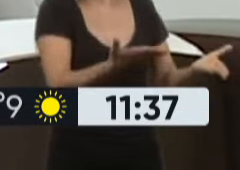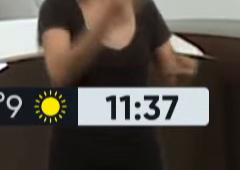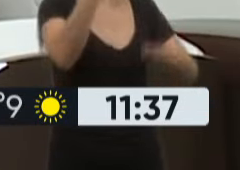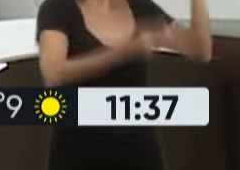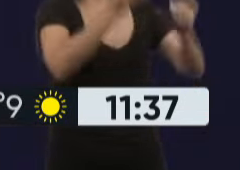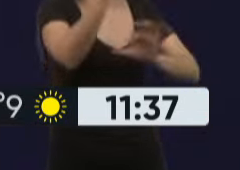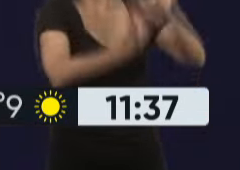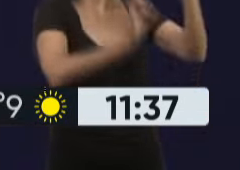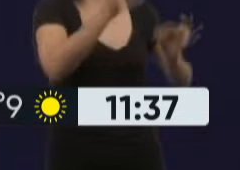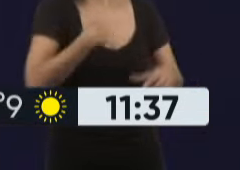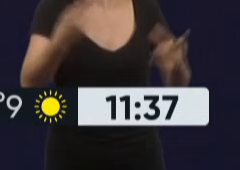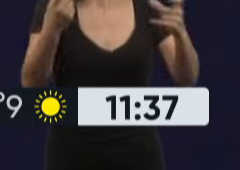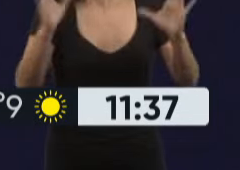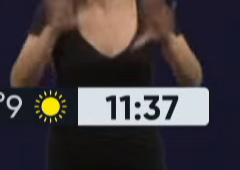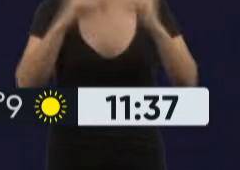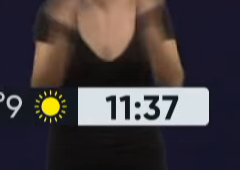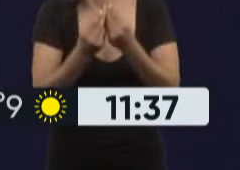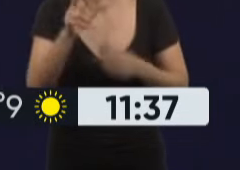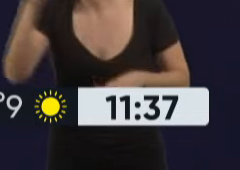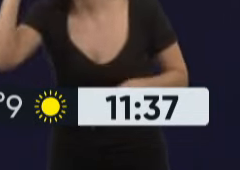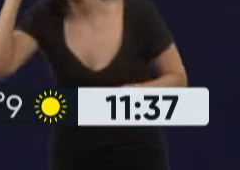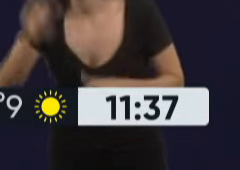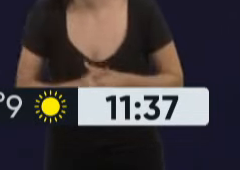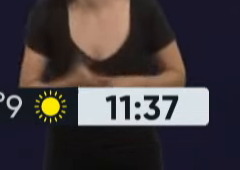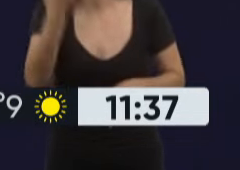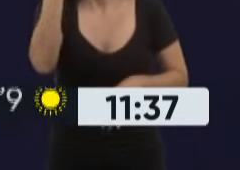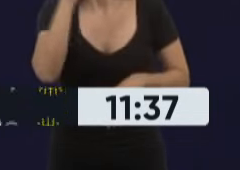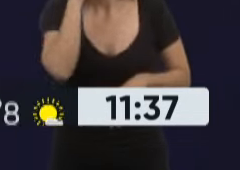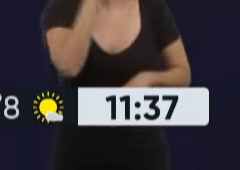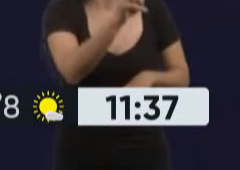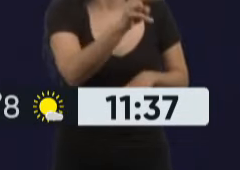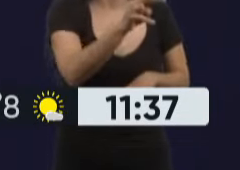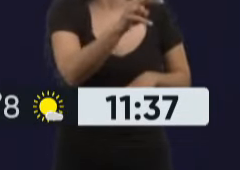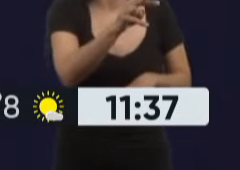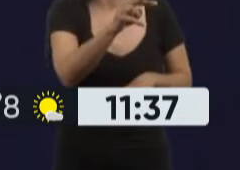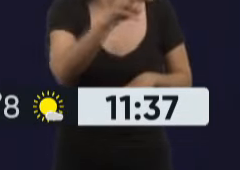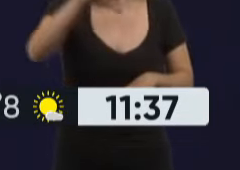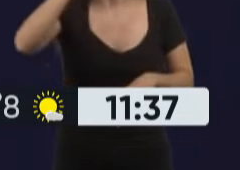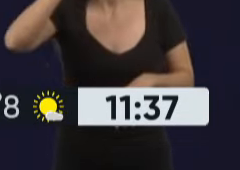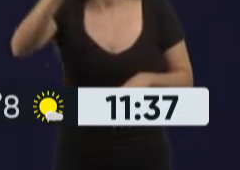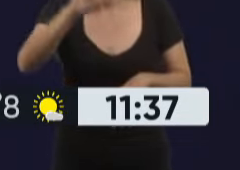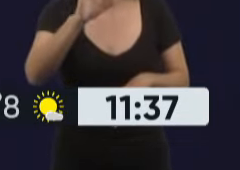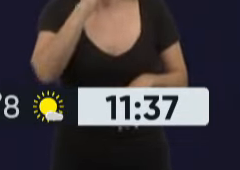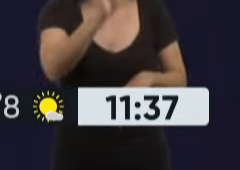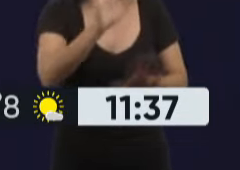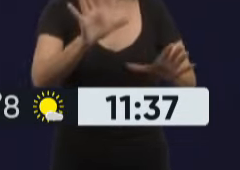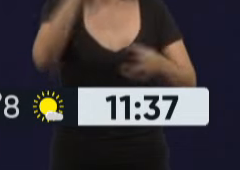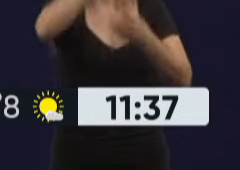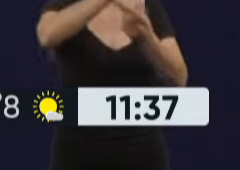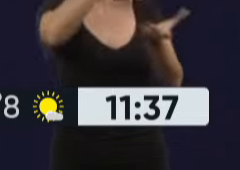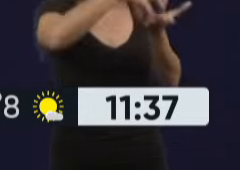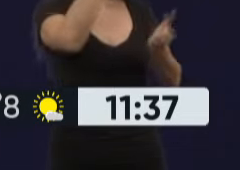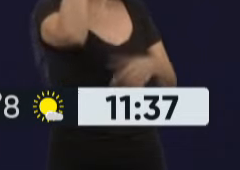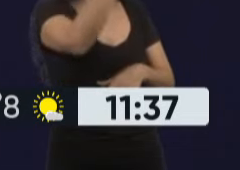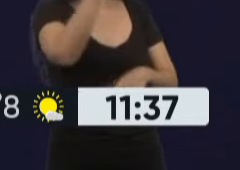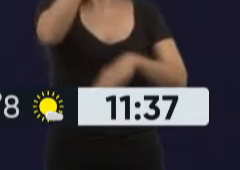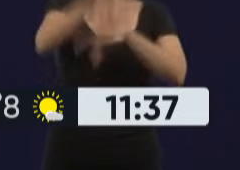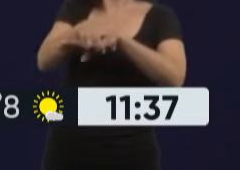presupuesto Bueno ayer estuvo yo lo vi ayer picheto en en una de las bancas Así que entiendo que estuvo